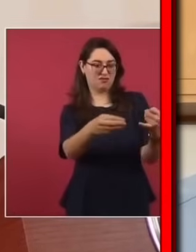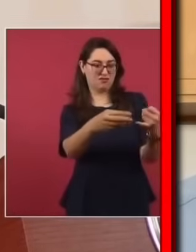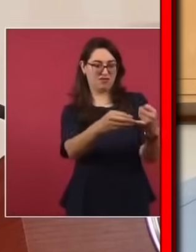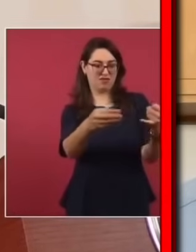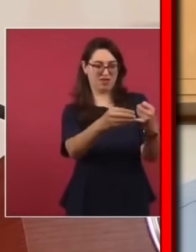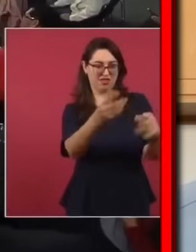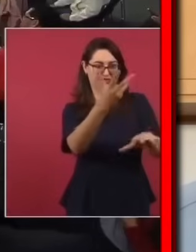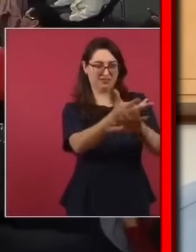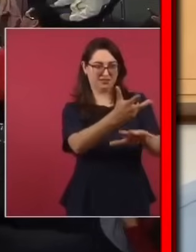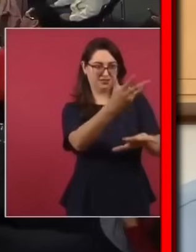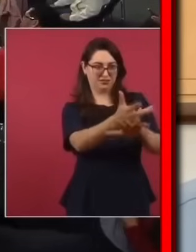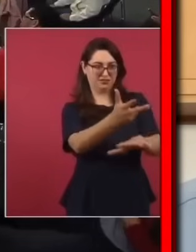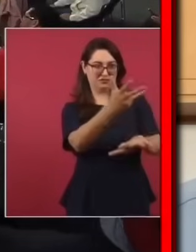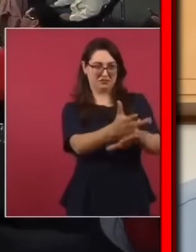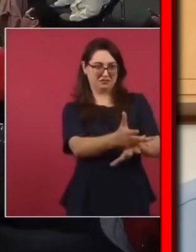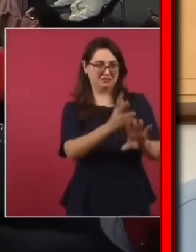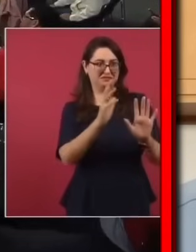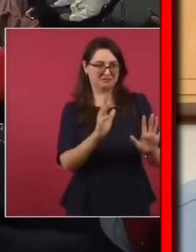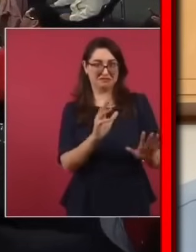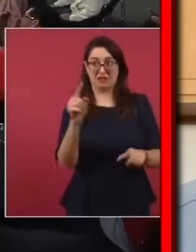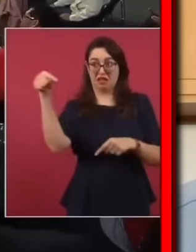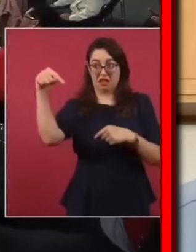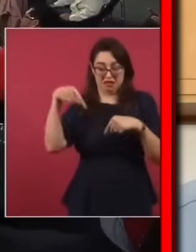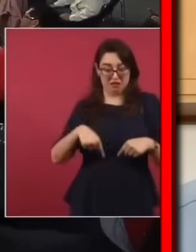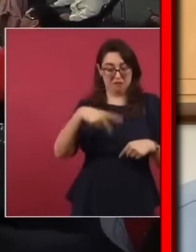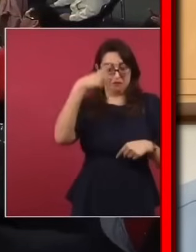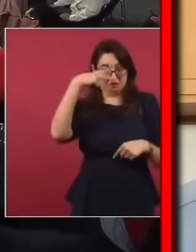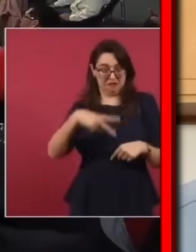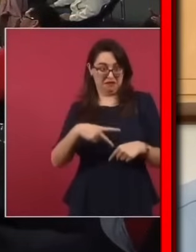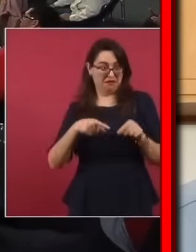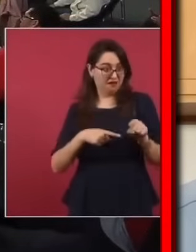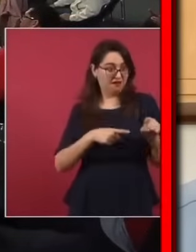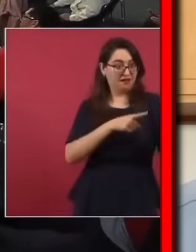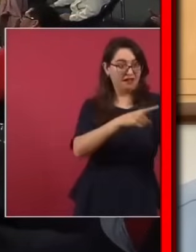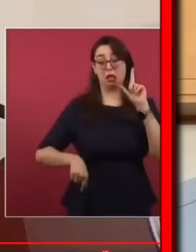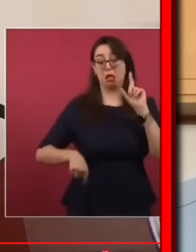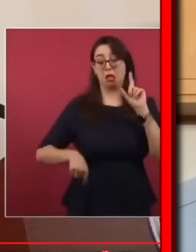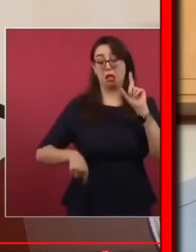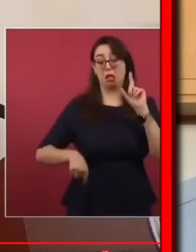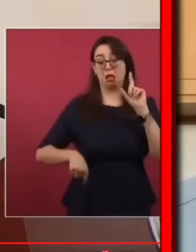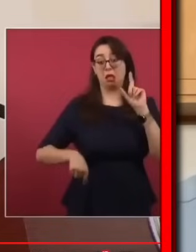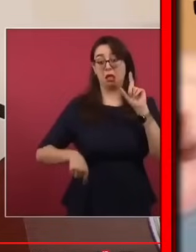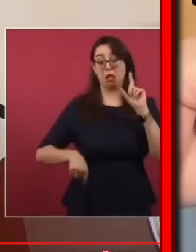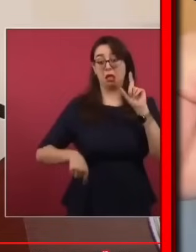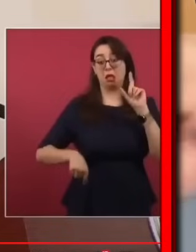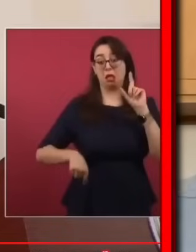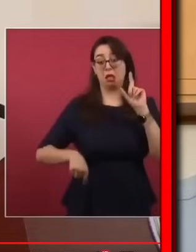Para que no nos estén culpando a nosotros.